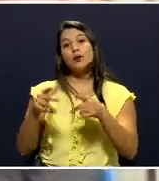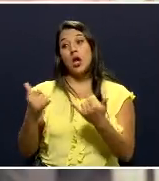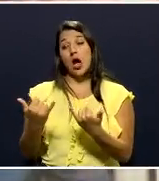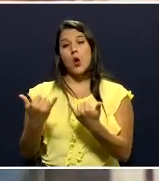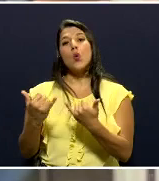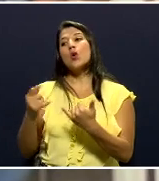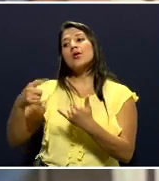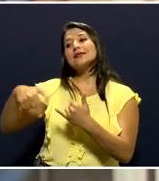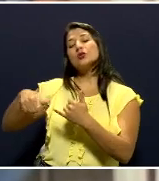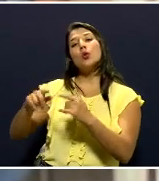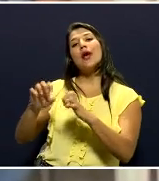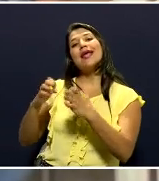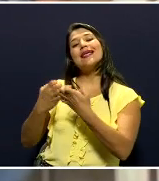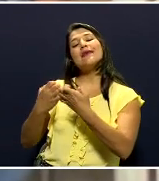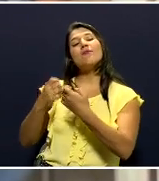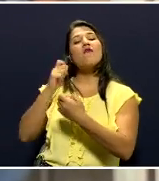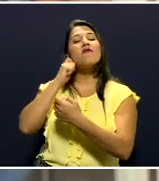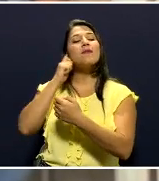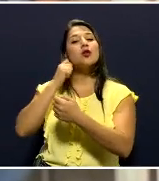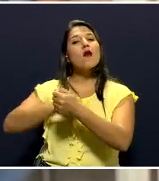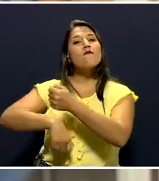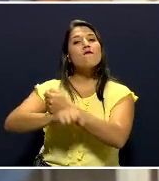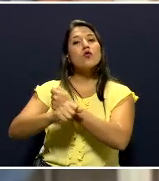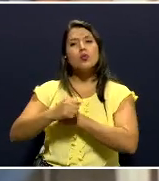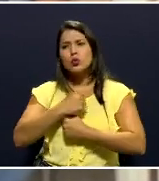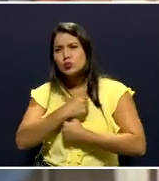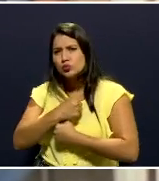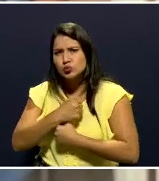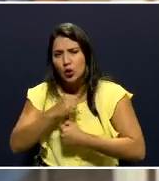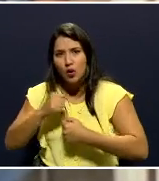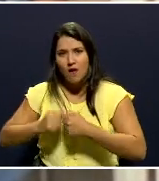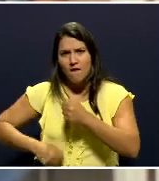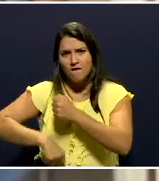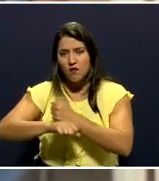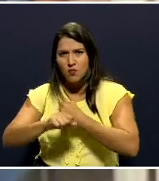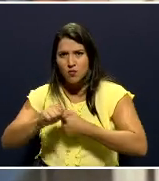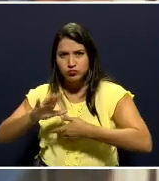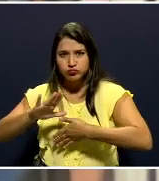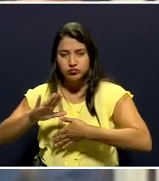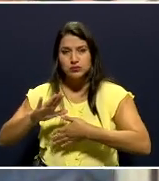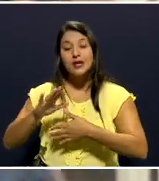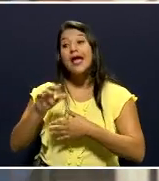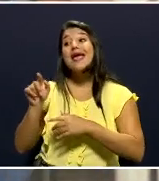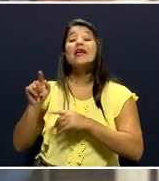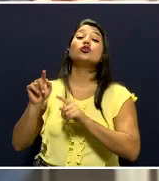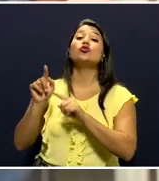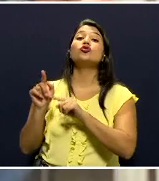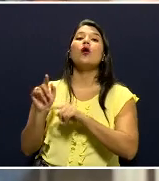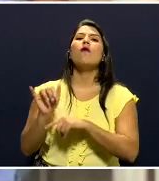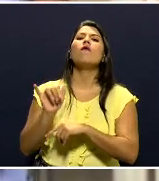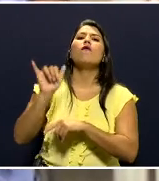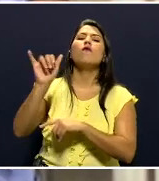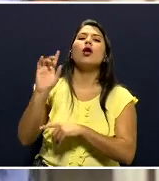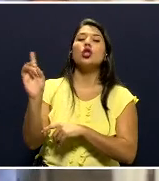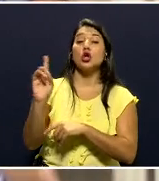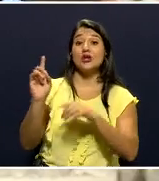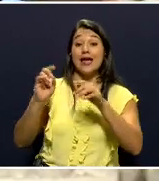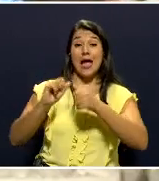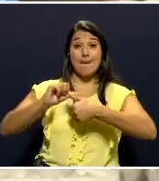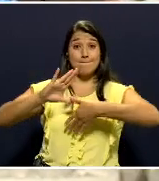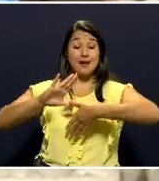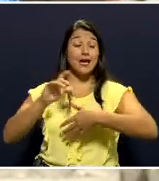equipo femenino de fútbol americano que viajó para participar en el American Women's